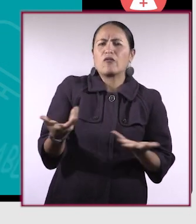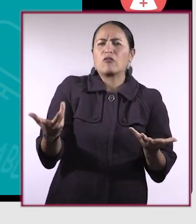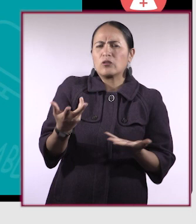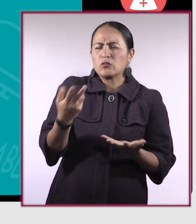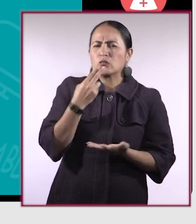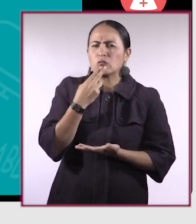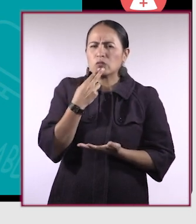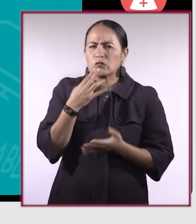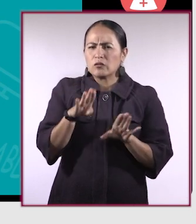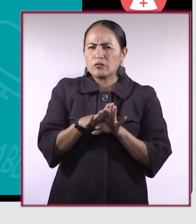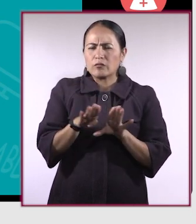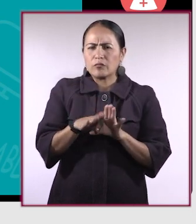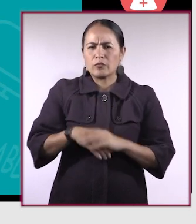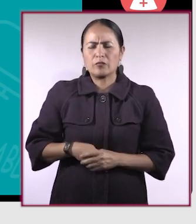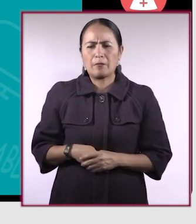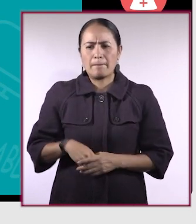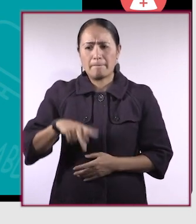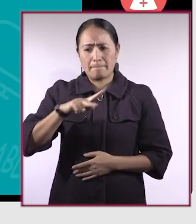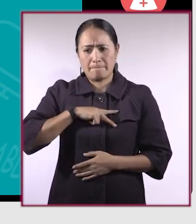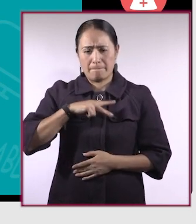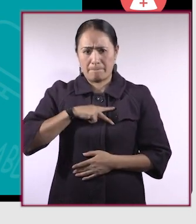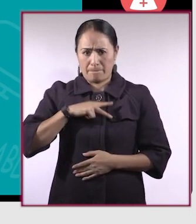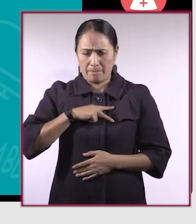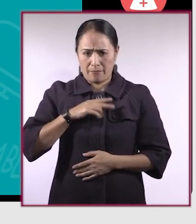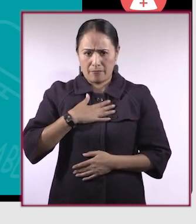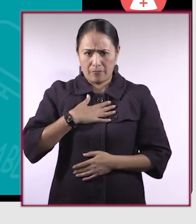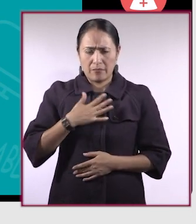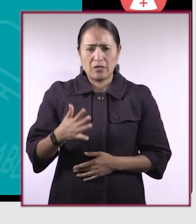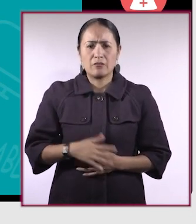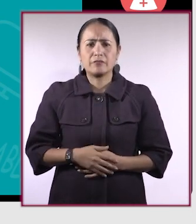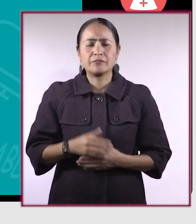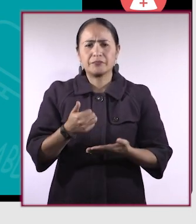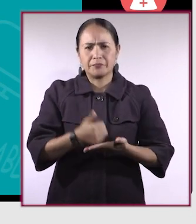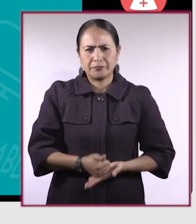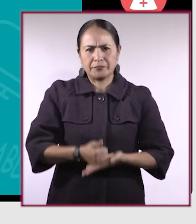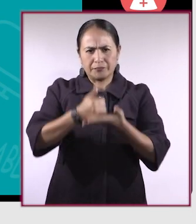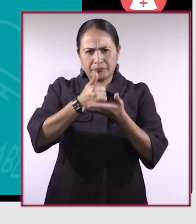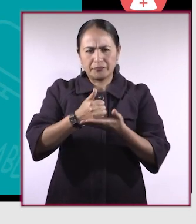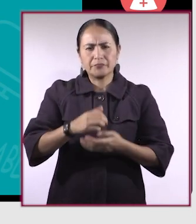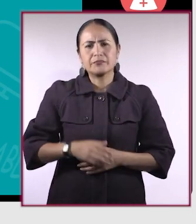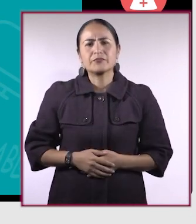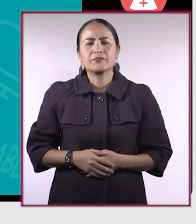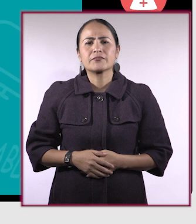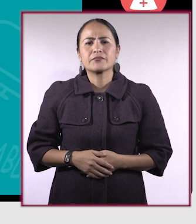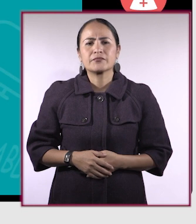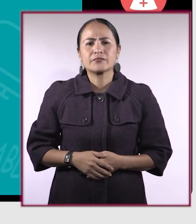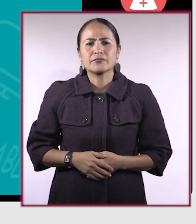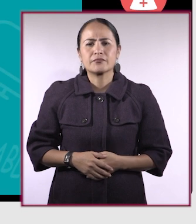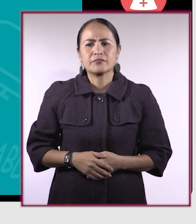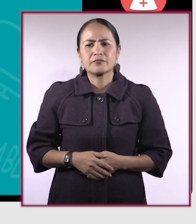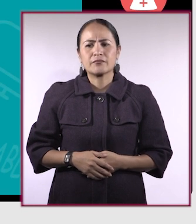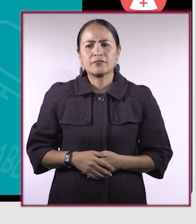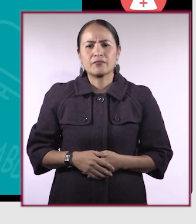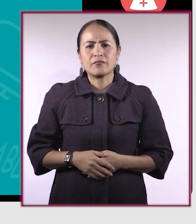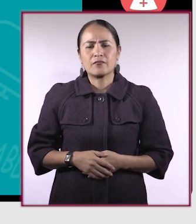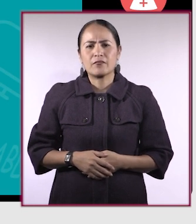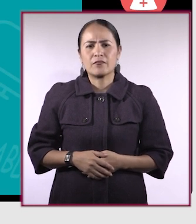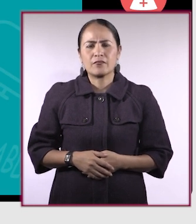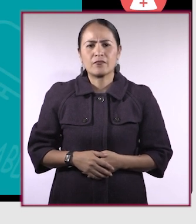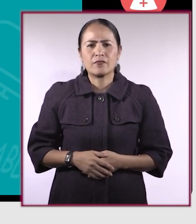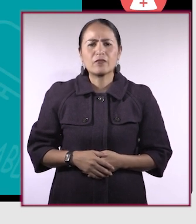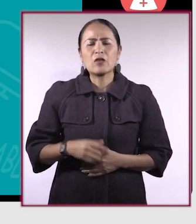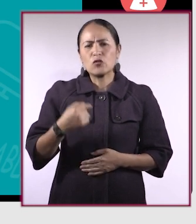Victoriano? Bueno, en el caso mío, lo que me ha ayudado, pues, es justamente